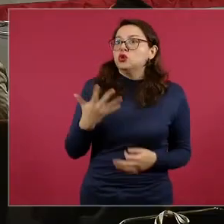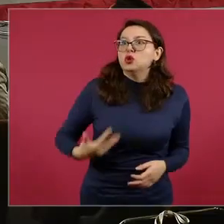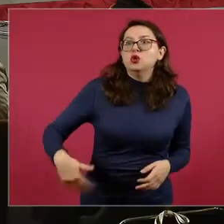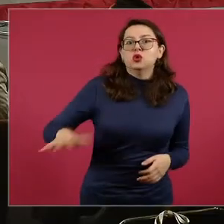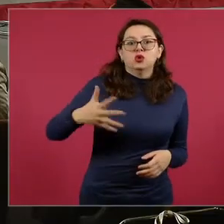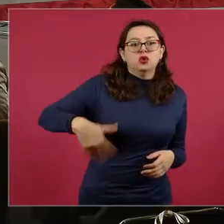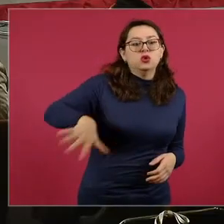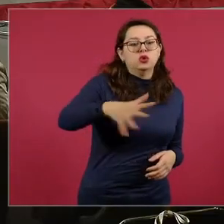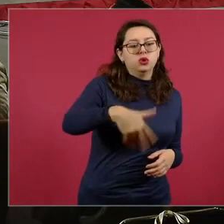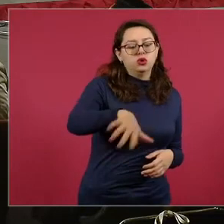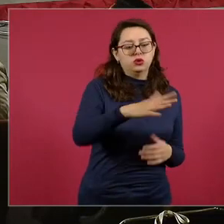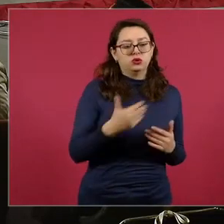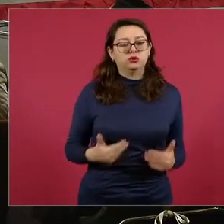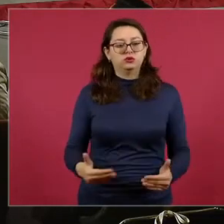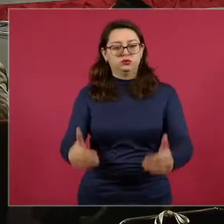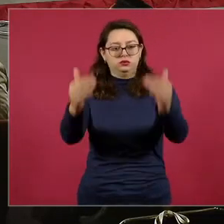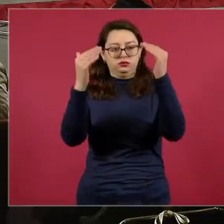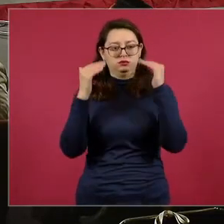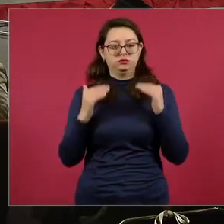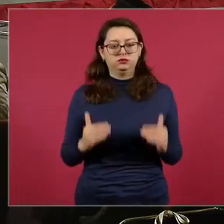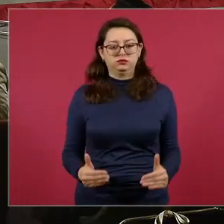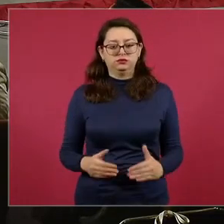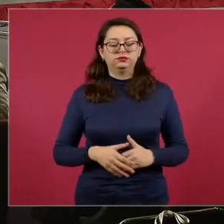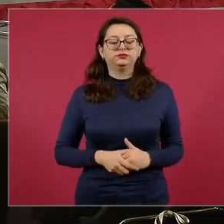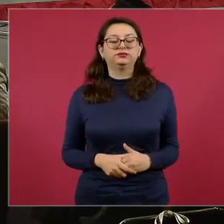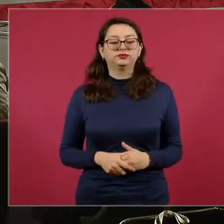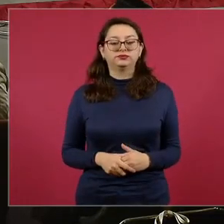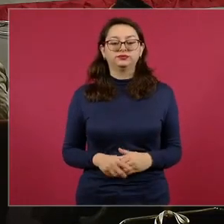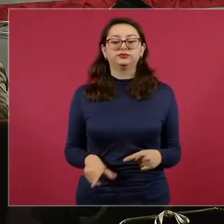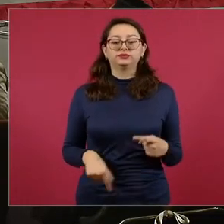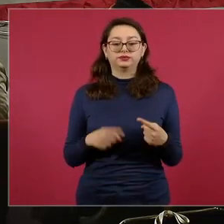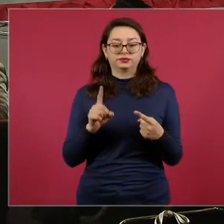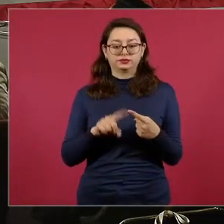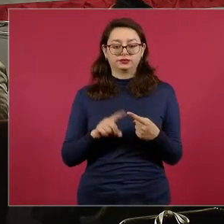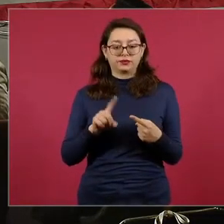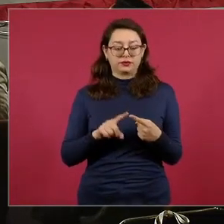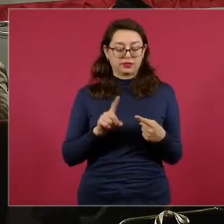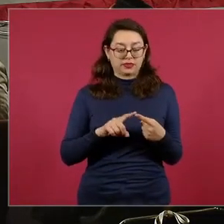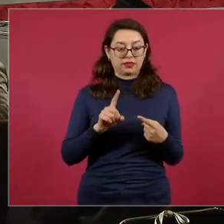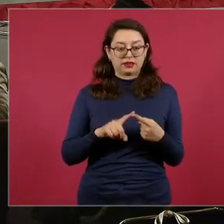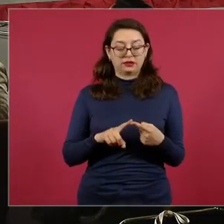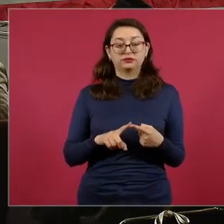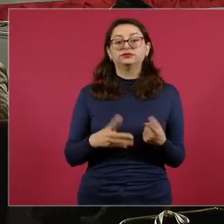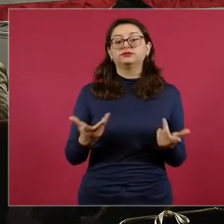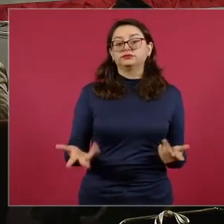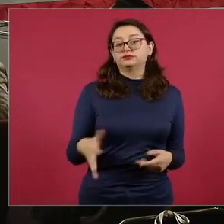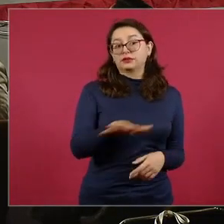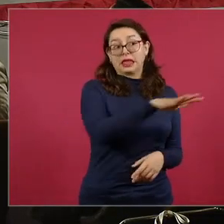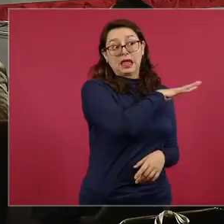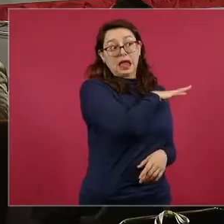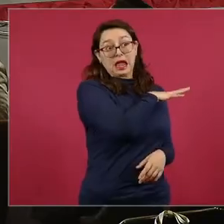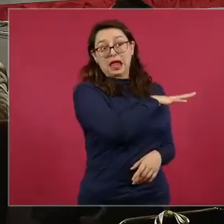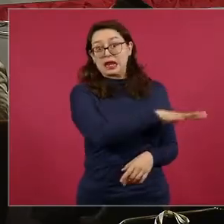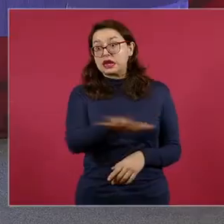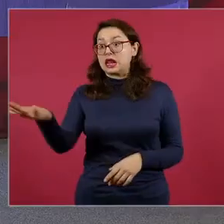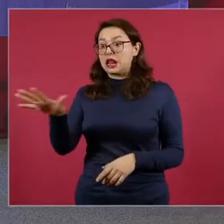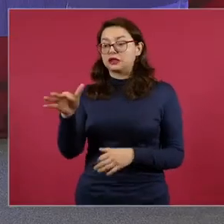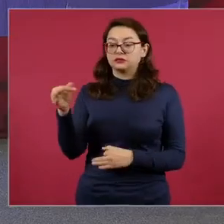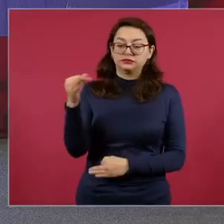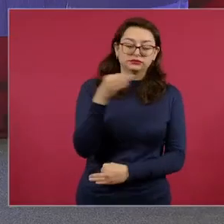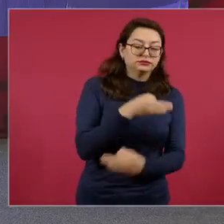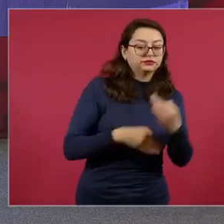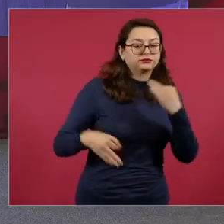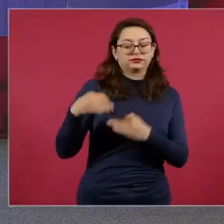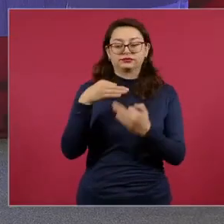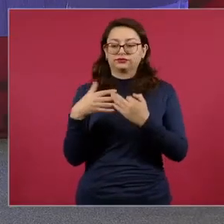desaparecidas. Adelante. La búsqueda generalizada, como hemos llamado a la estrategia, es una de las 5 estrategias